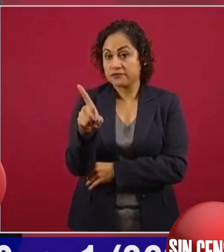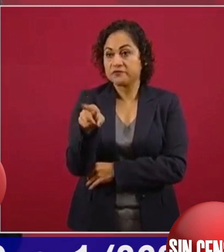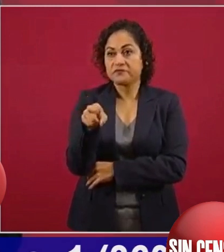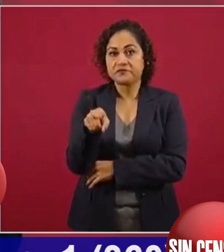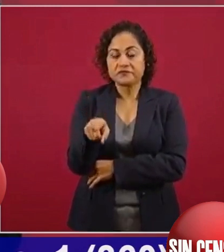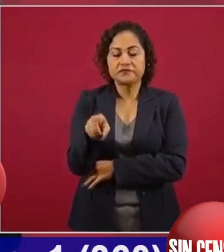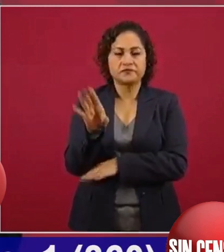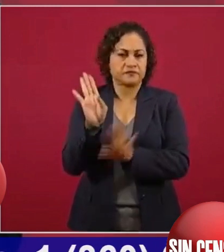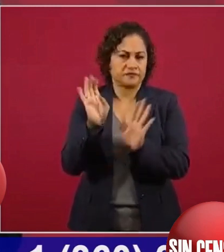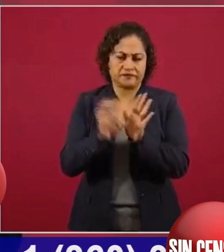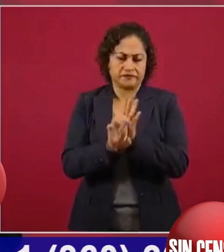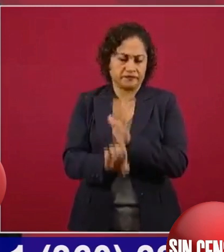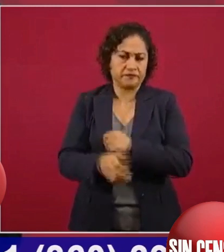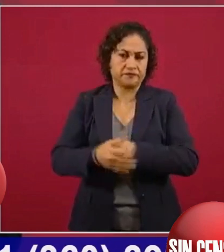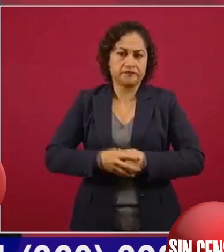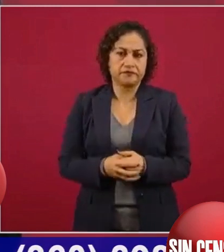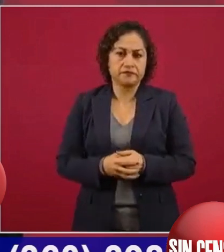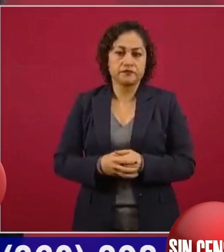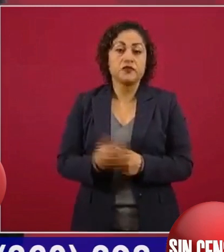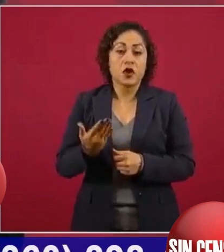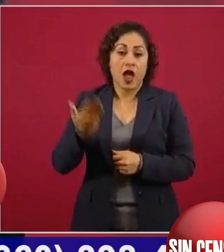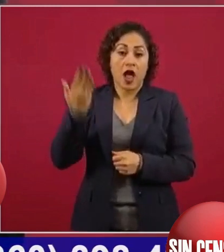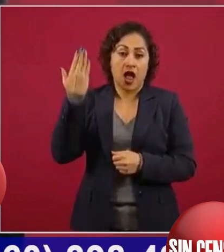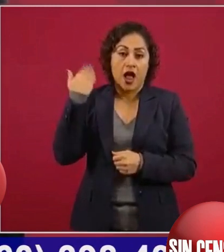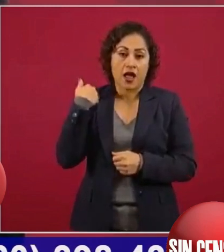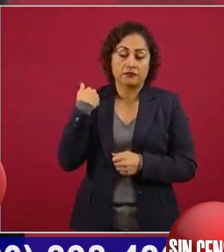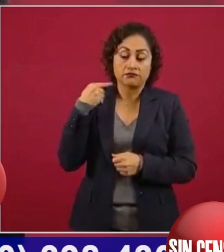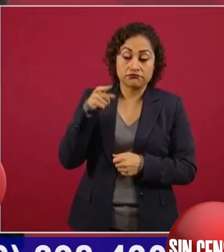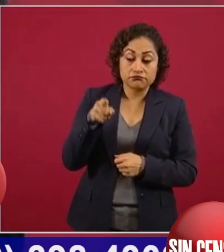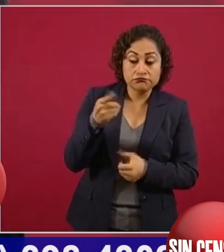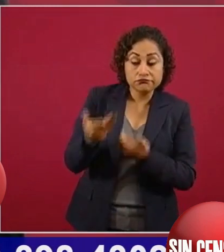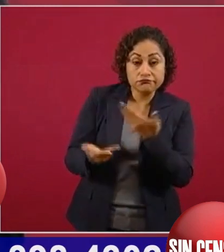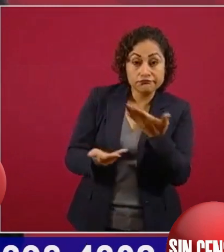recibían, por ejemplo, servicio